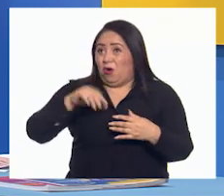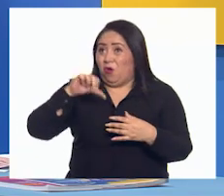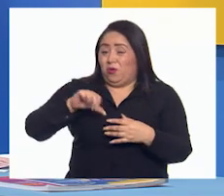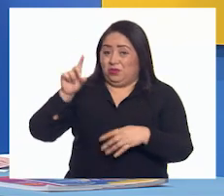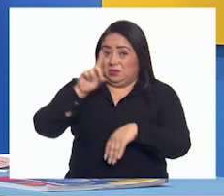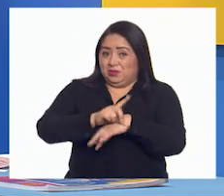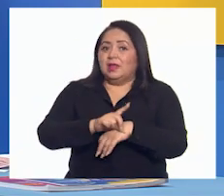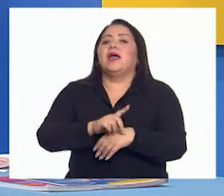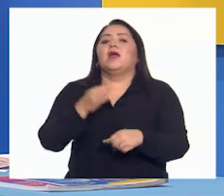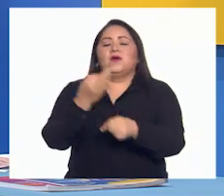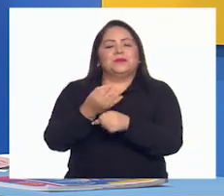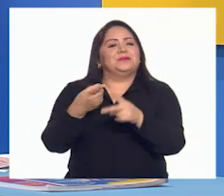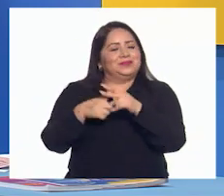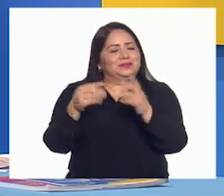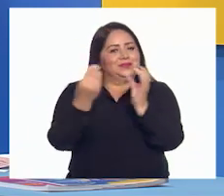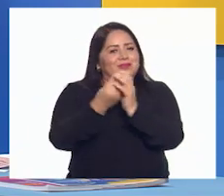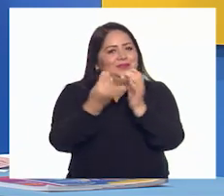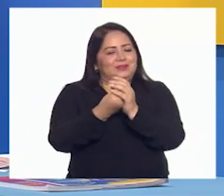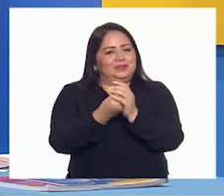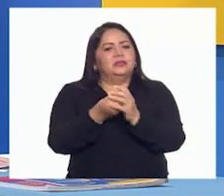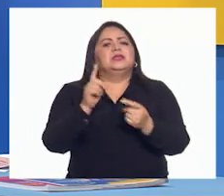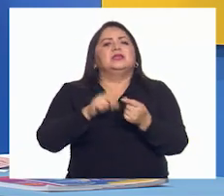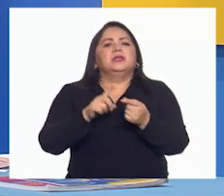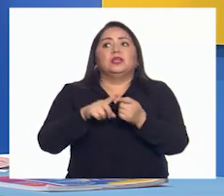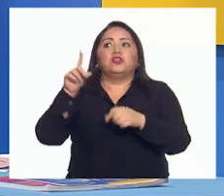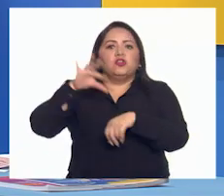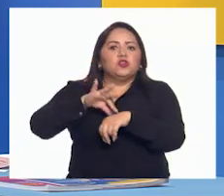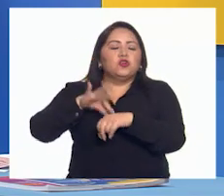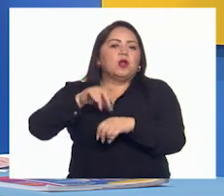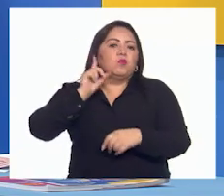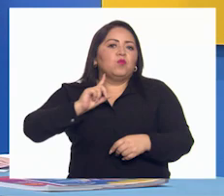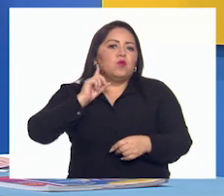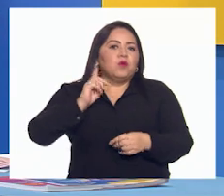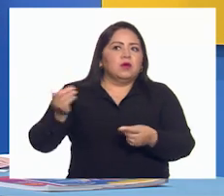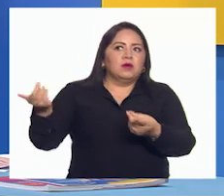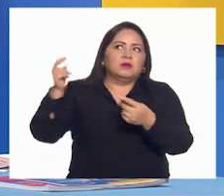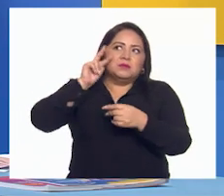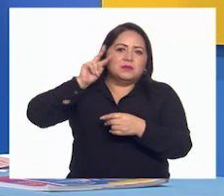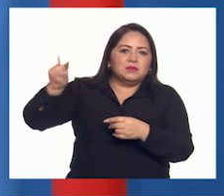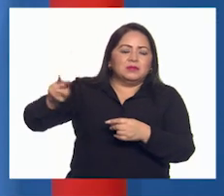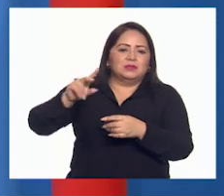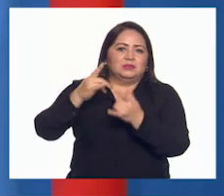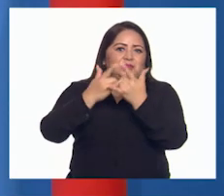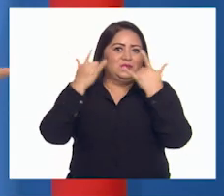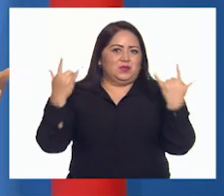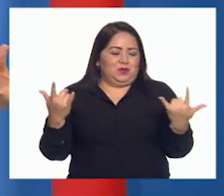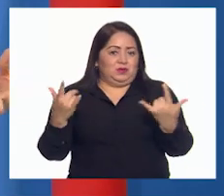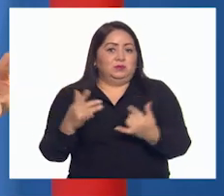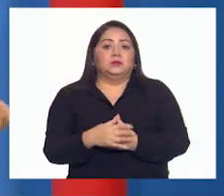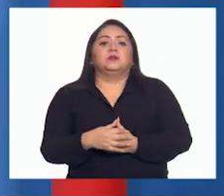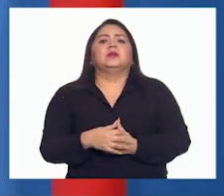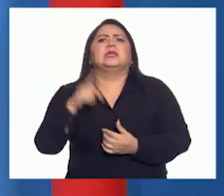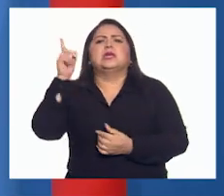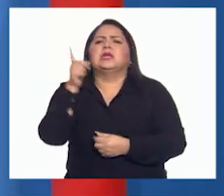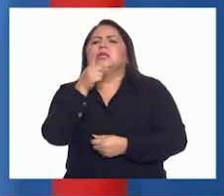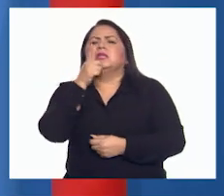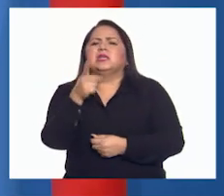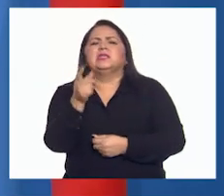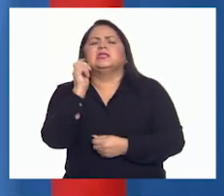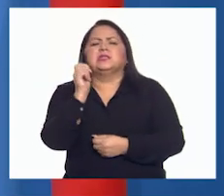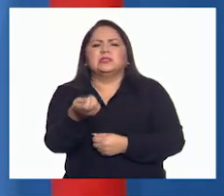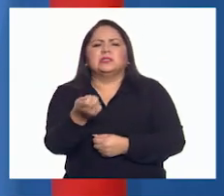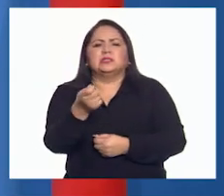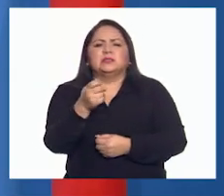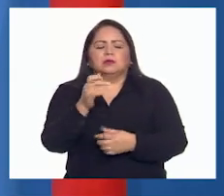día de hoy, comencemos la clase con la cápsula que nos envió la doctora en Historia, Diana Rosselli, quien nos comenta un poco acerca